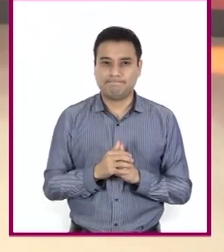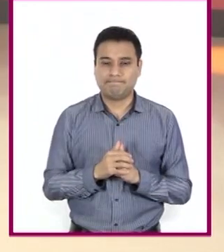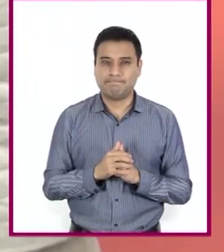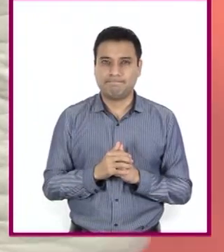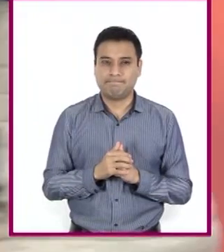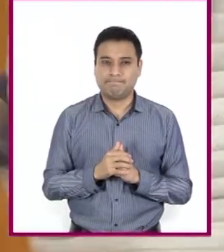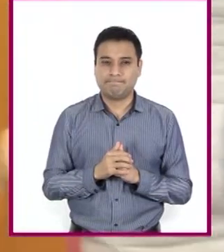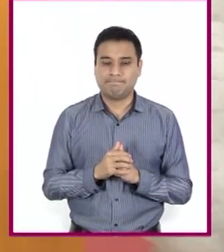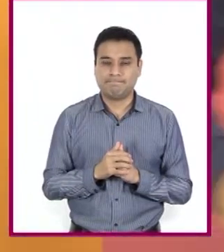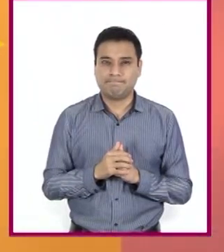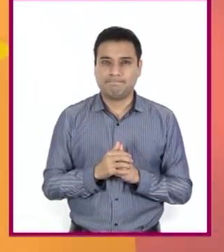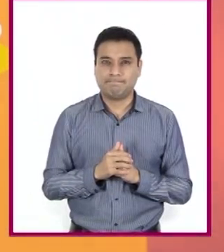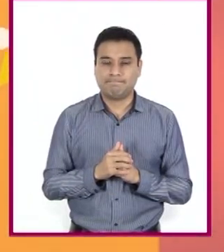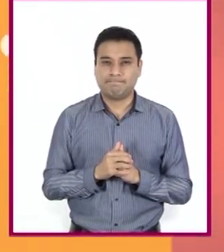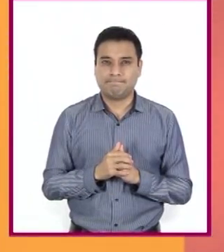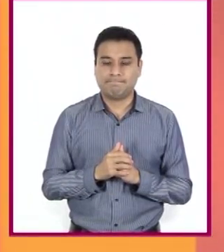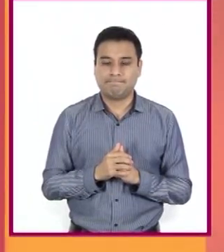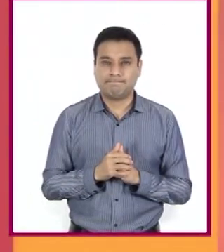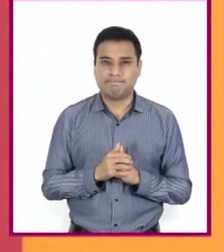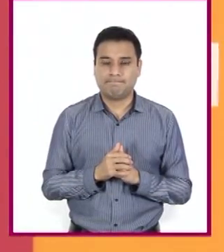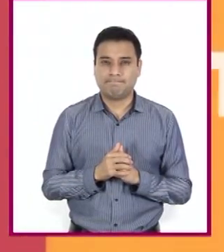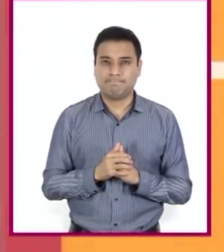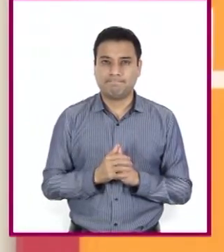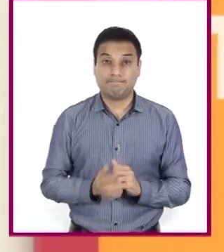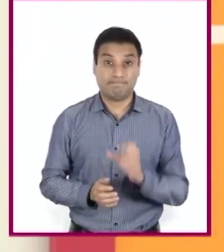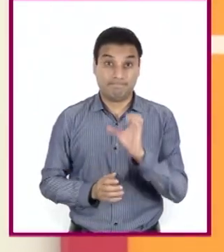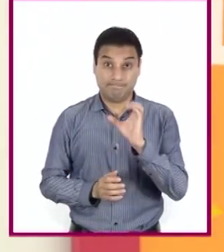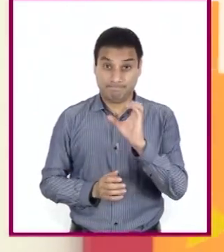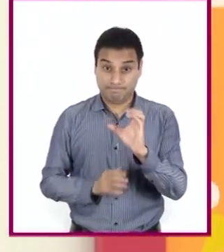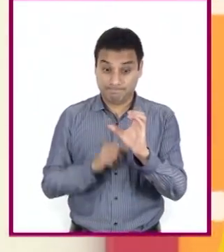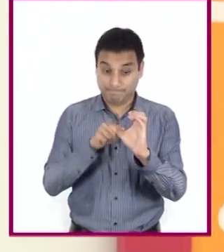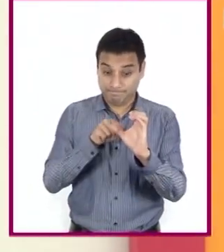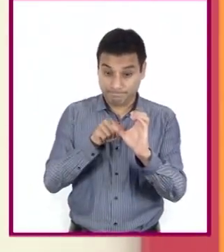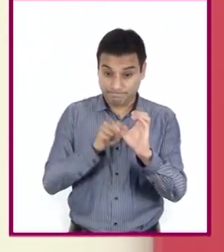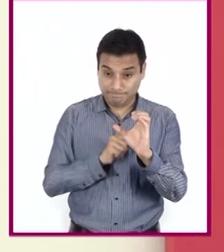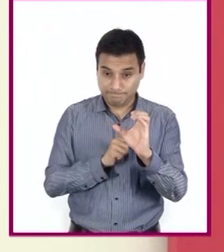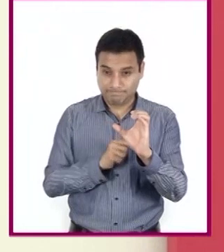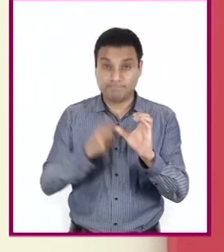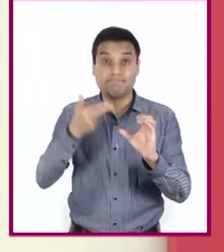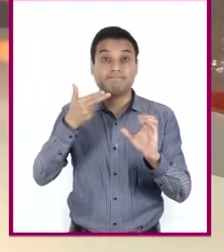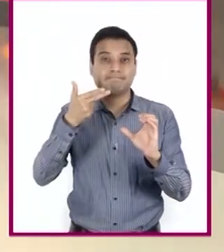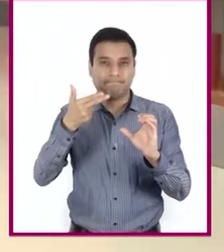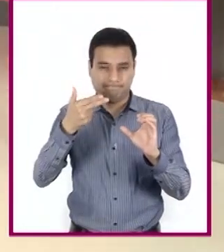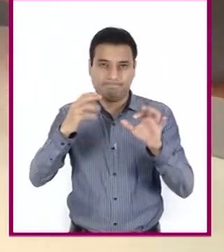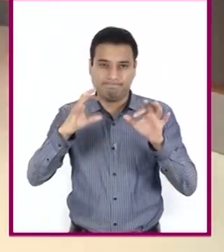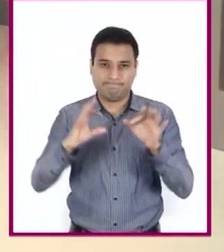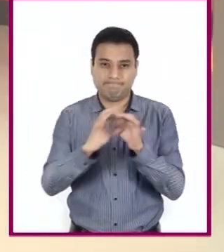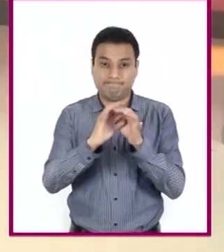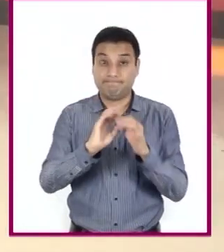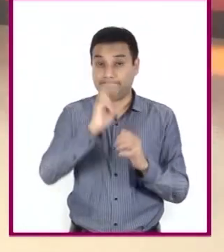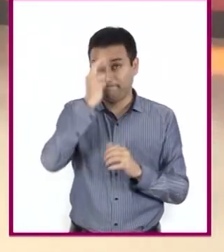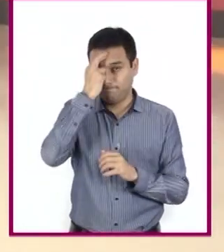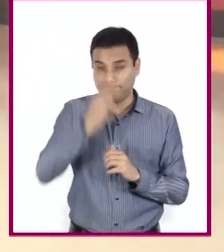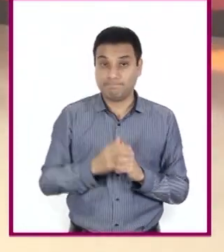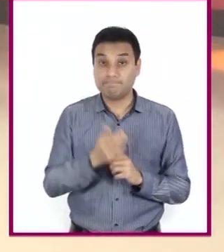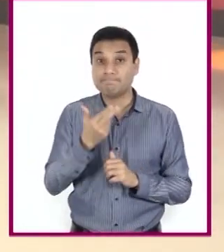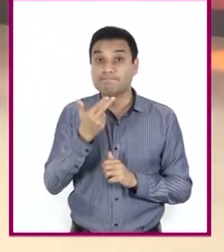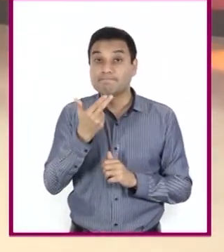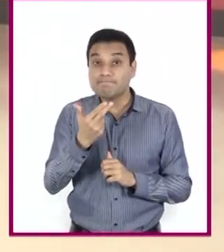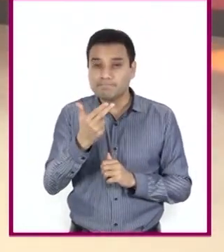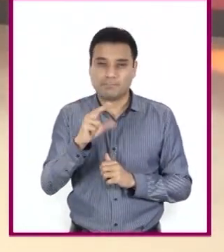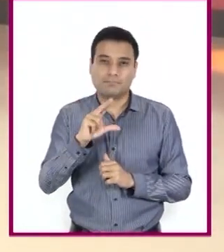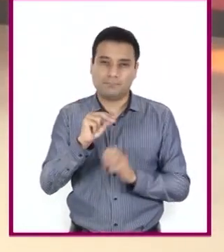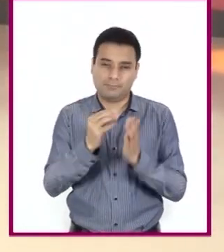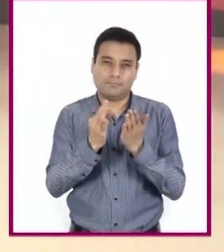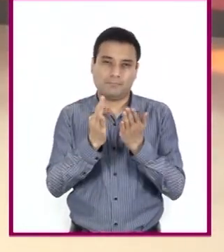con cada uno de los electrones de valencia de carbono. Recuerden que el hidrógeno es un no metal y se